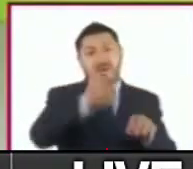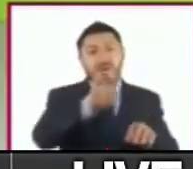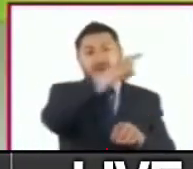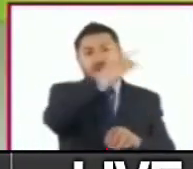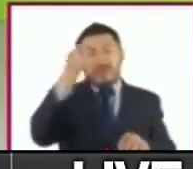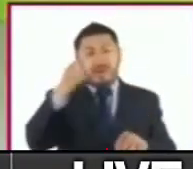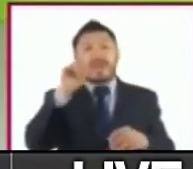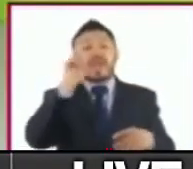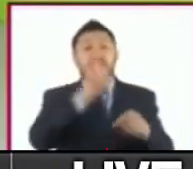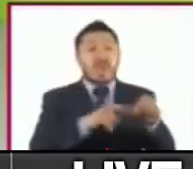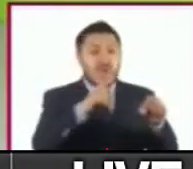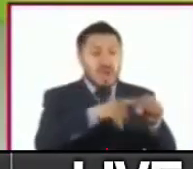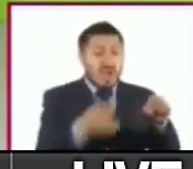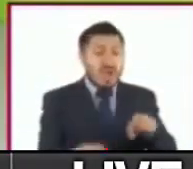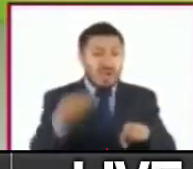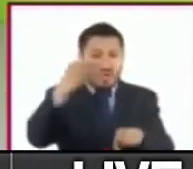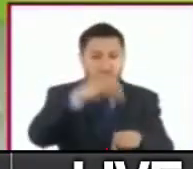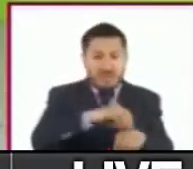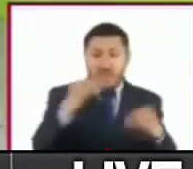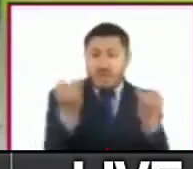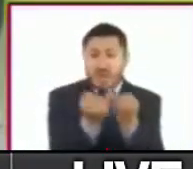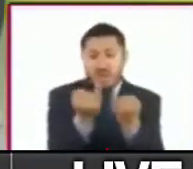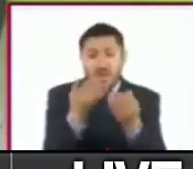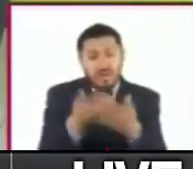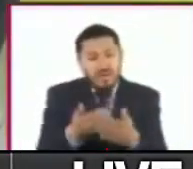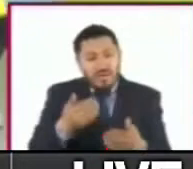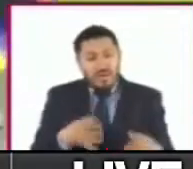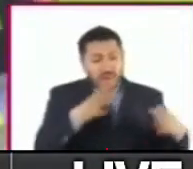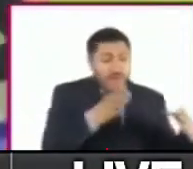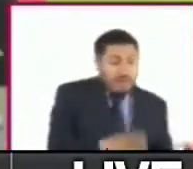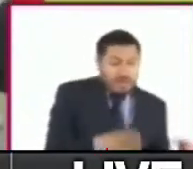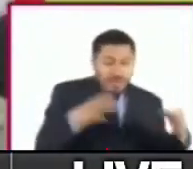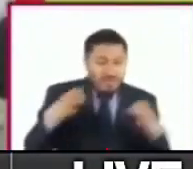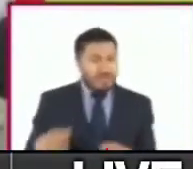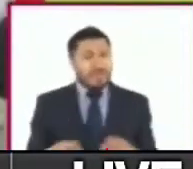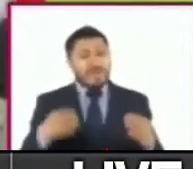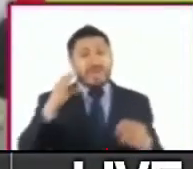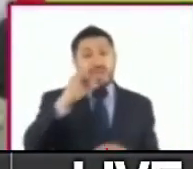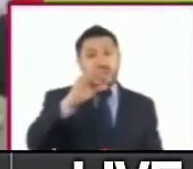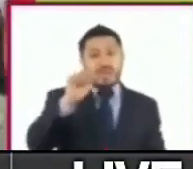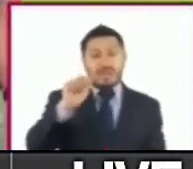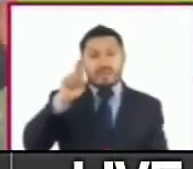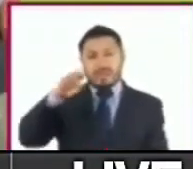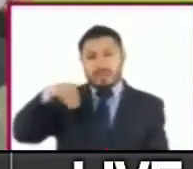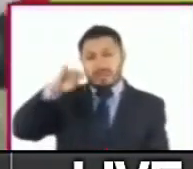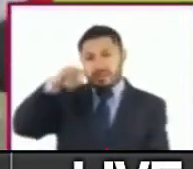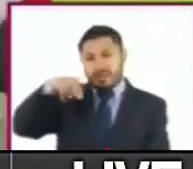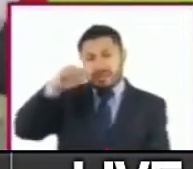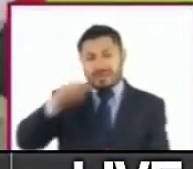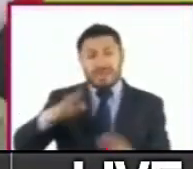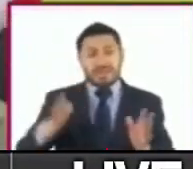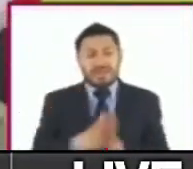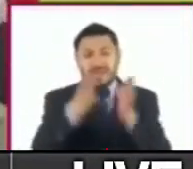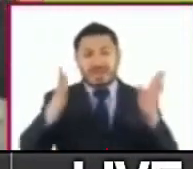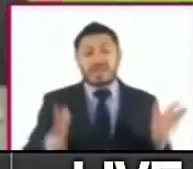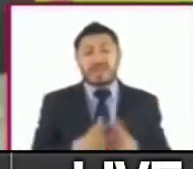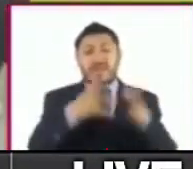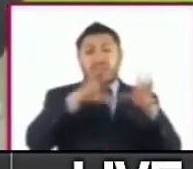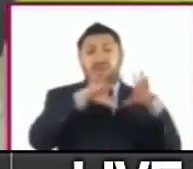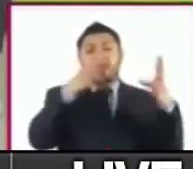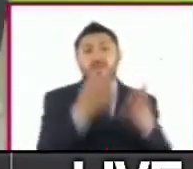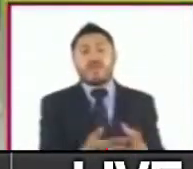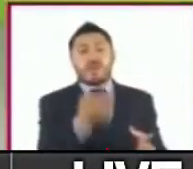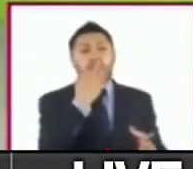Vamos a colocarlas de igual manera donde estaban los recipientes y Carmina participará con las pelotas rojas y Enrique con las